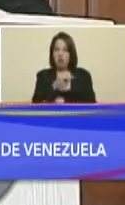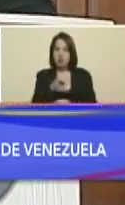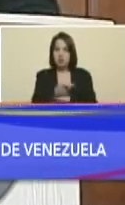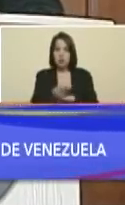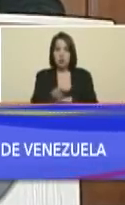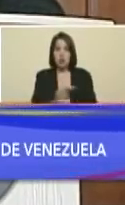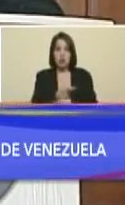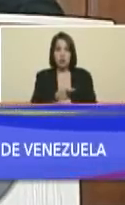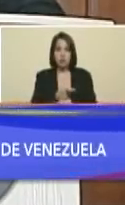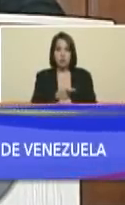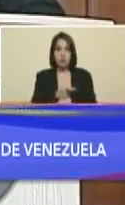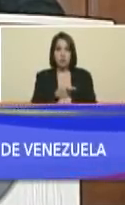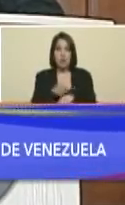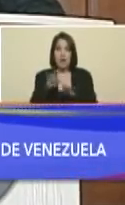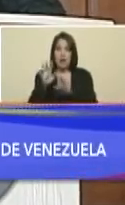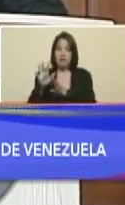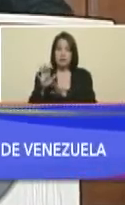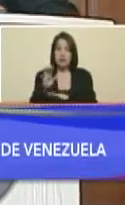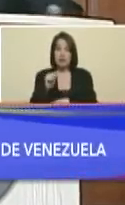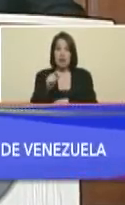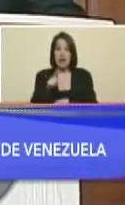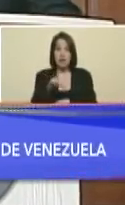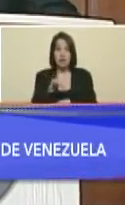Ali en aquellos años.